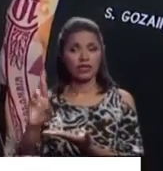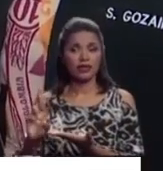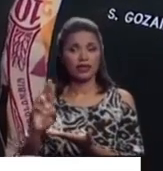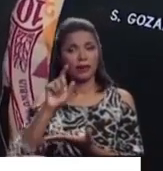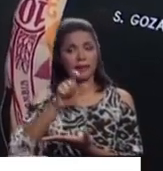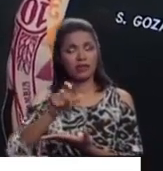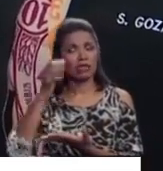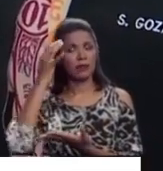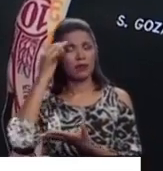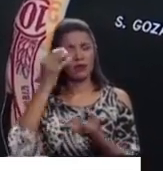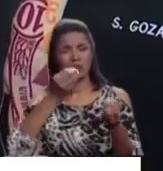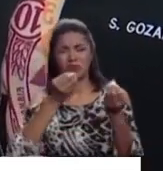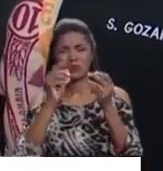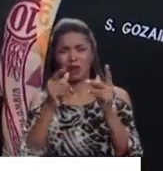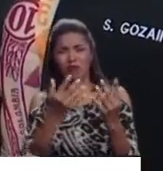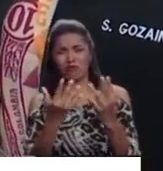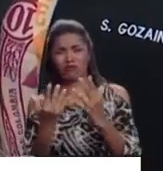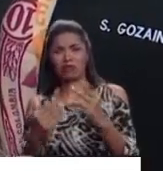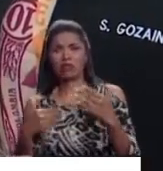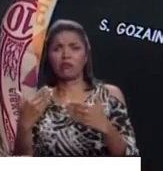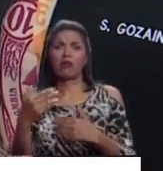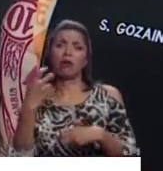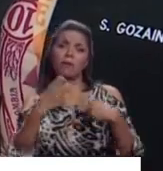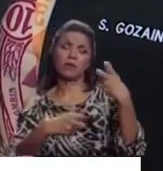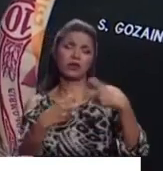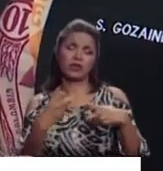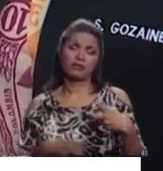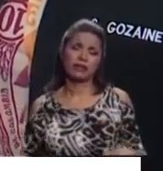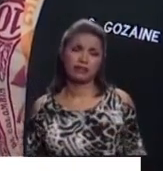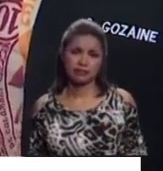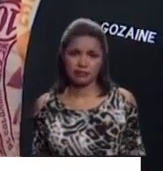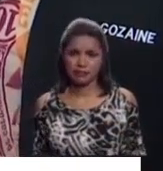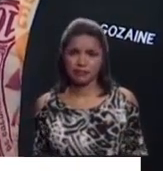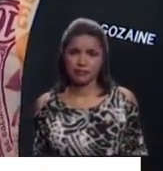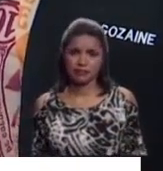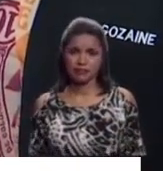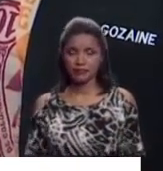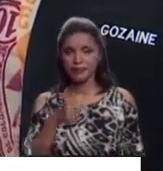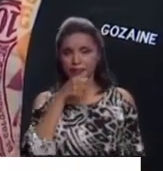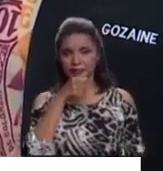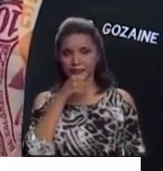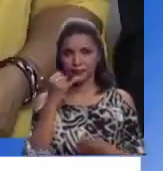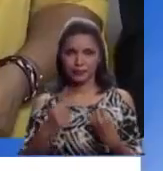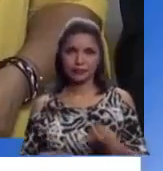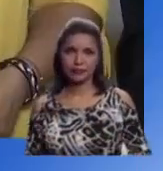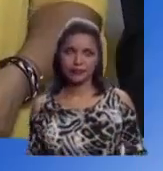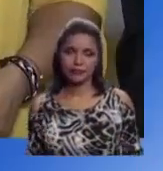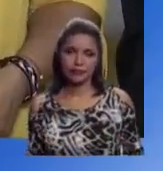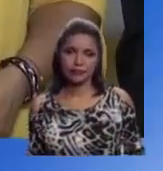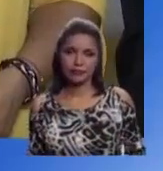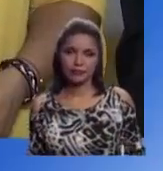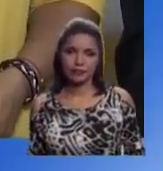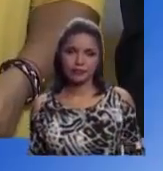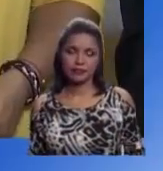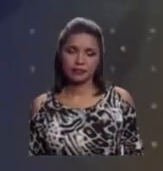sobre los efectos que dejan los migrantes que pasan de forma irregular hacia el lado tico. Elizabeth González, TVN Noticias.